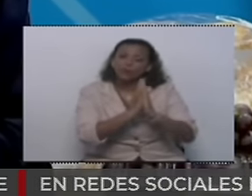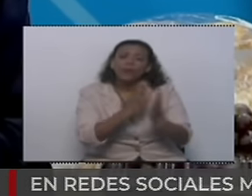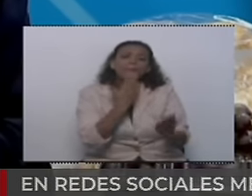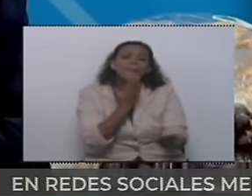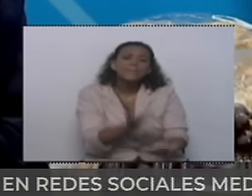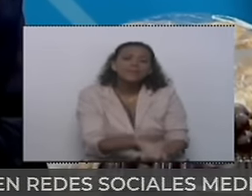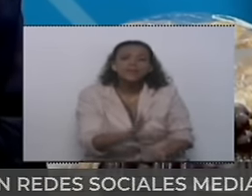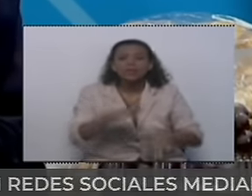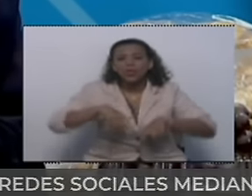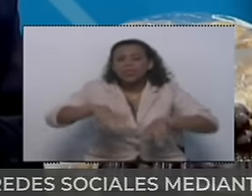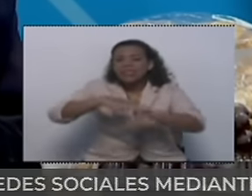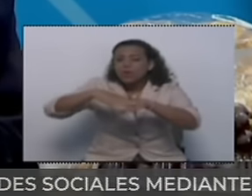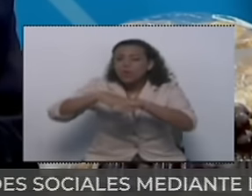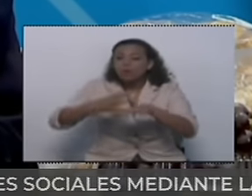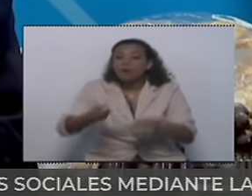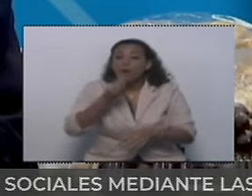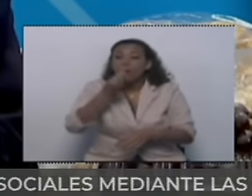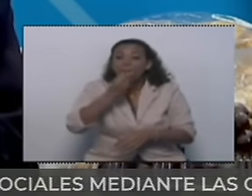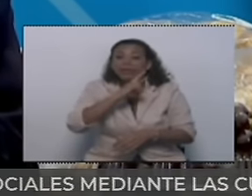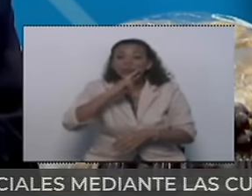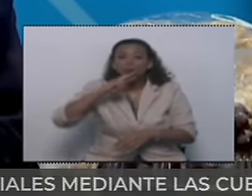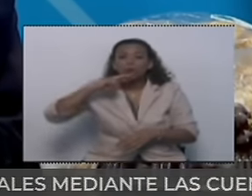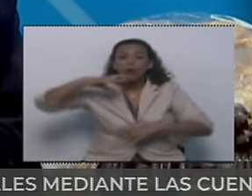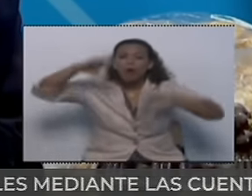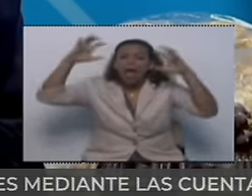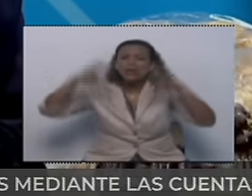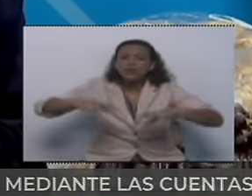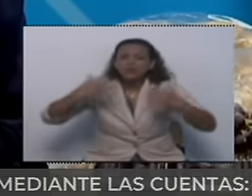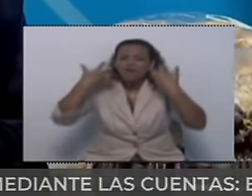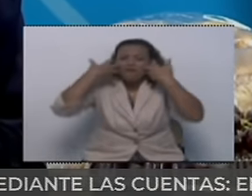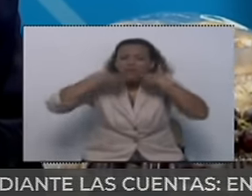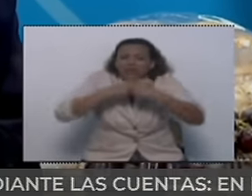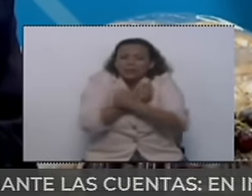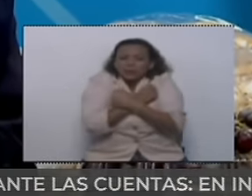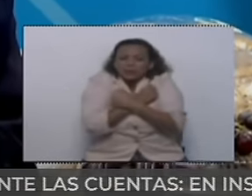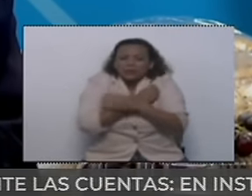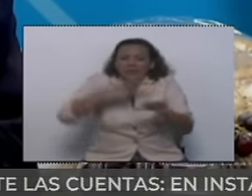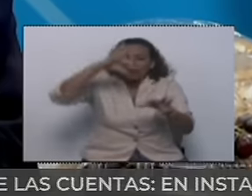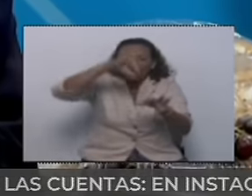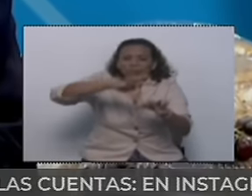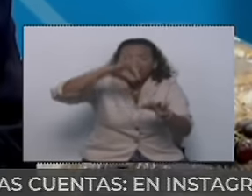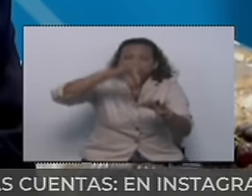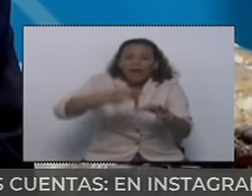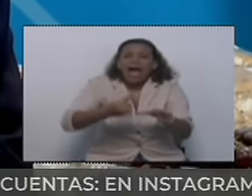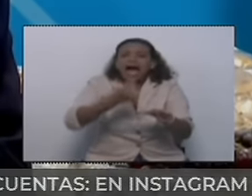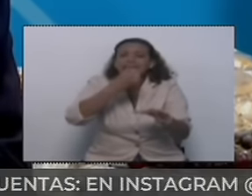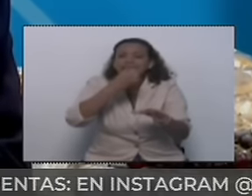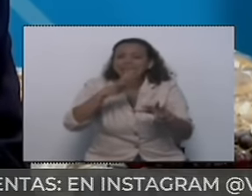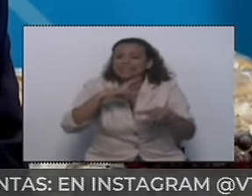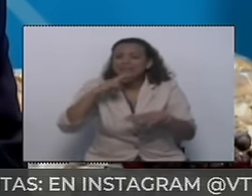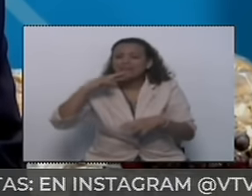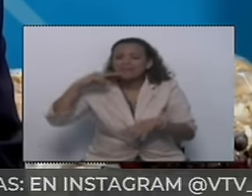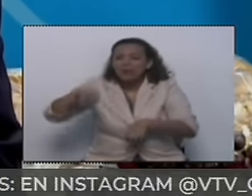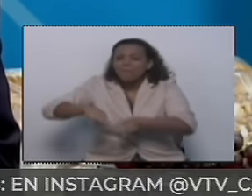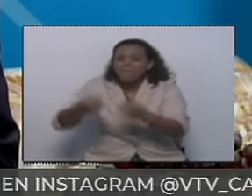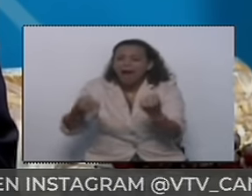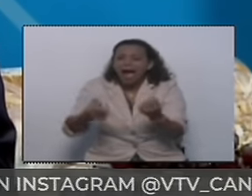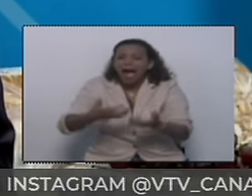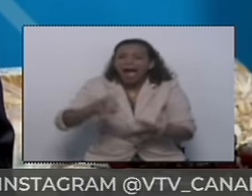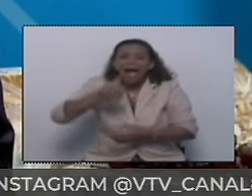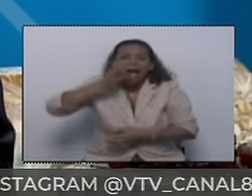Mira esta ricura. Con la lluvia, ¿ah, Ernesto? Con esta lluvia, compadre, ¿ah?